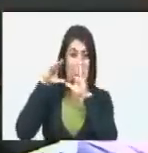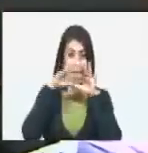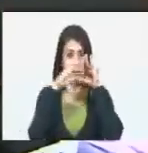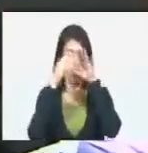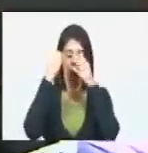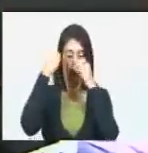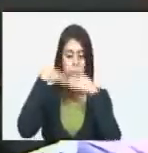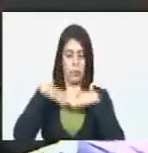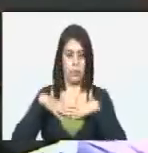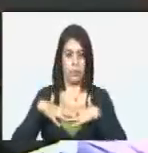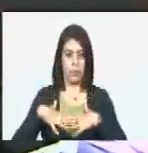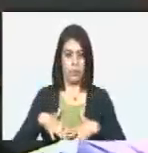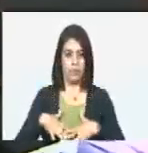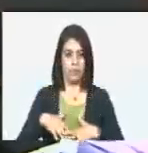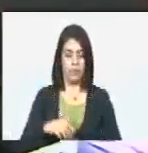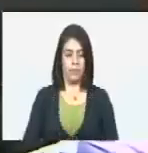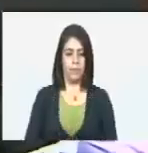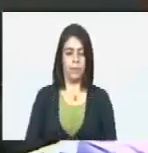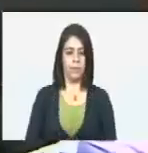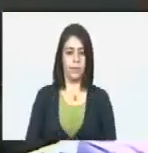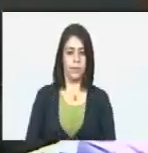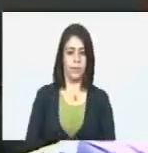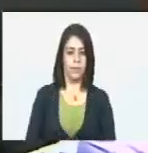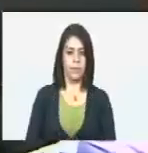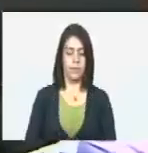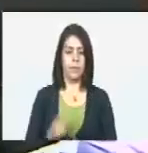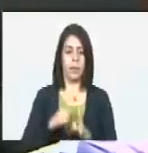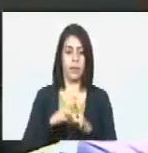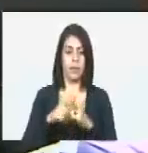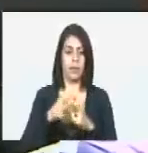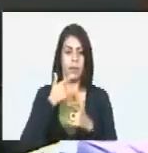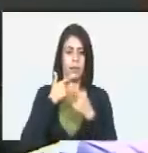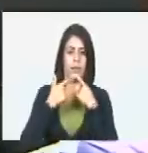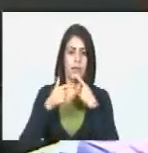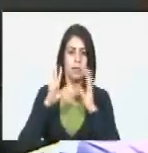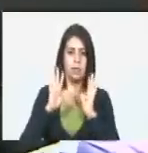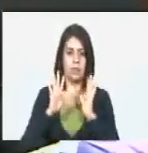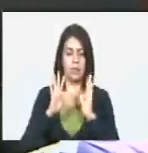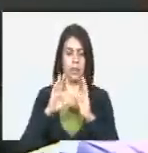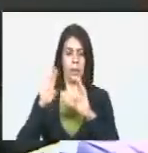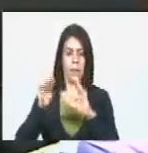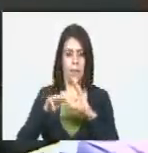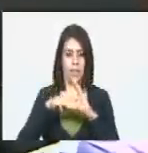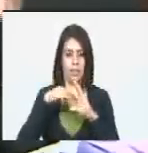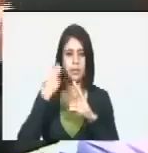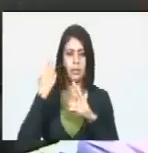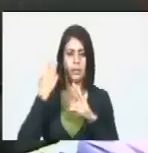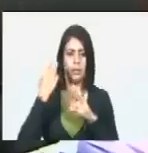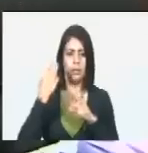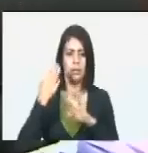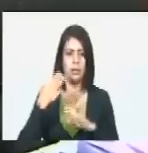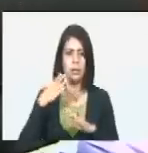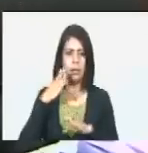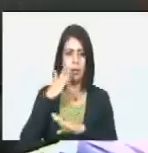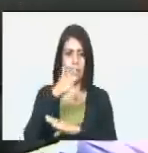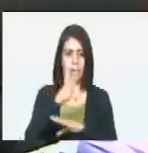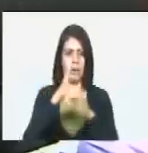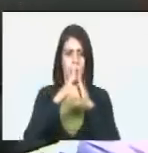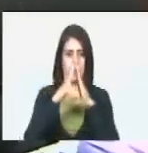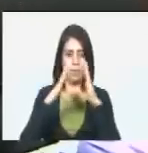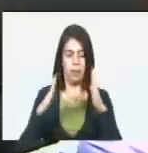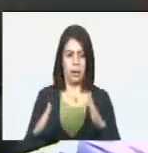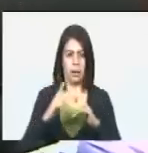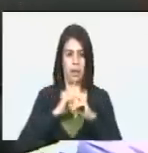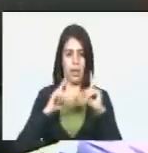y sobre mi figura. Y yo dije, bueno, esto es un mensaje. Y me fui a mi casa y me cambié